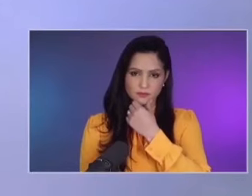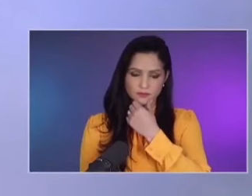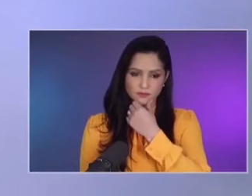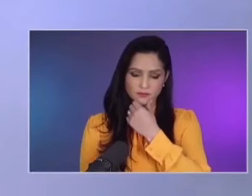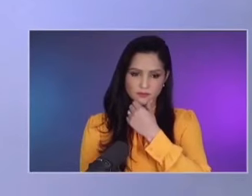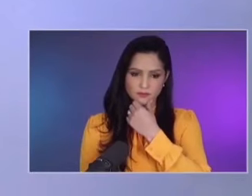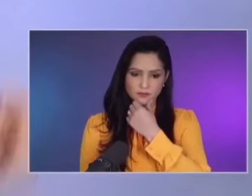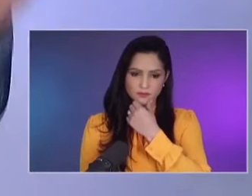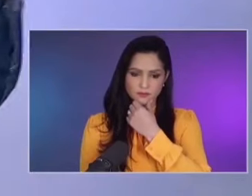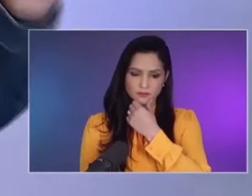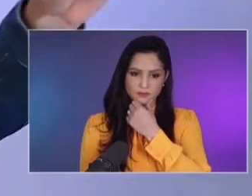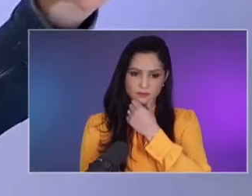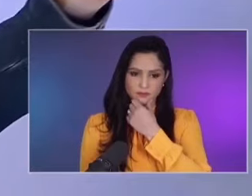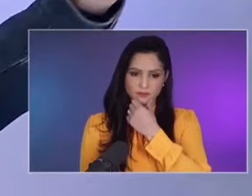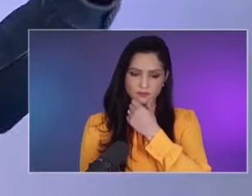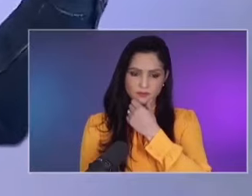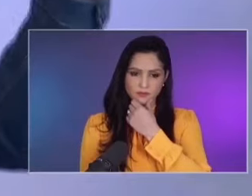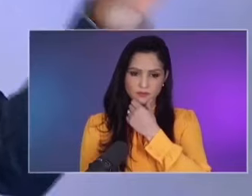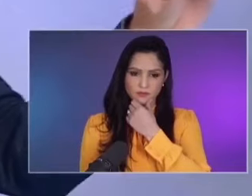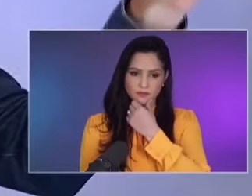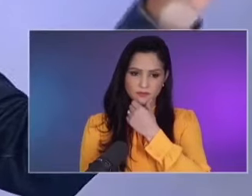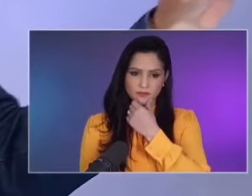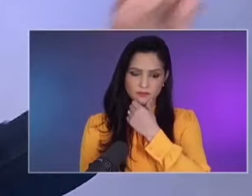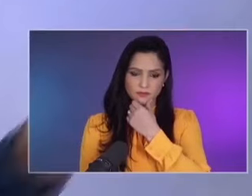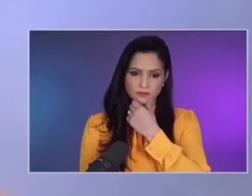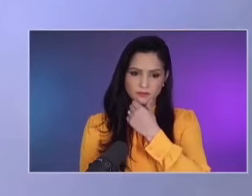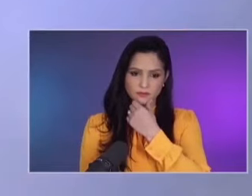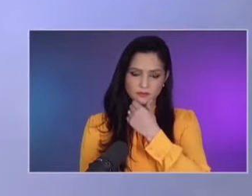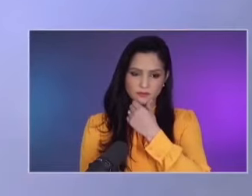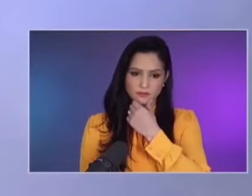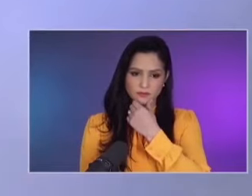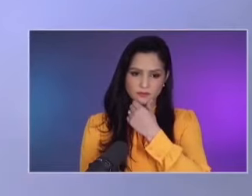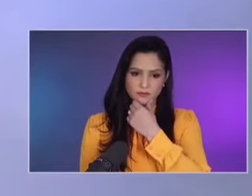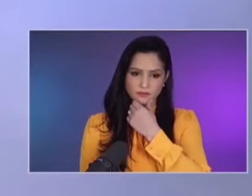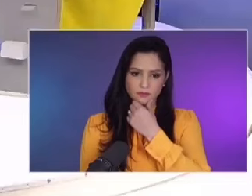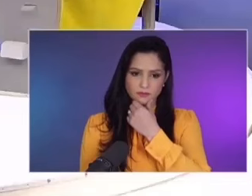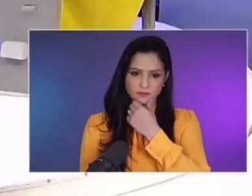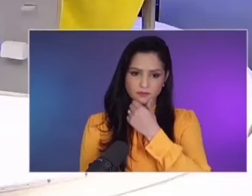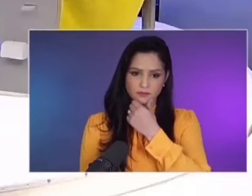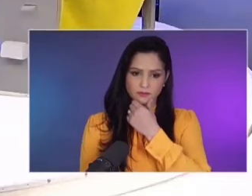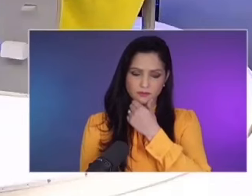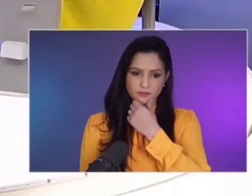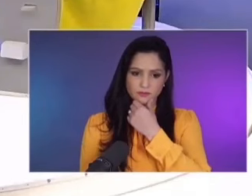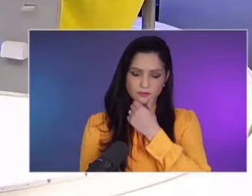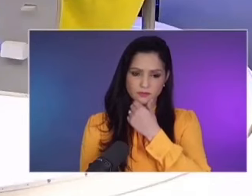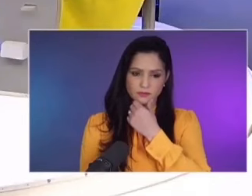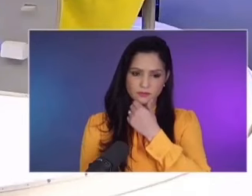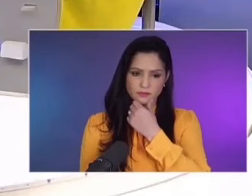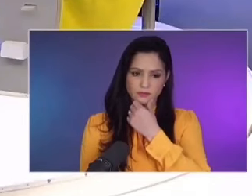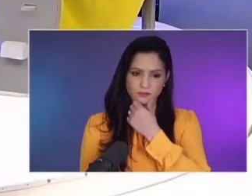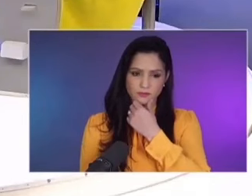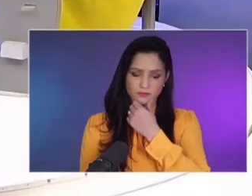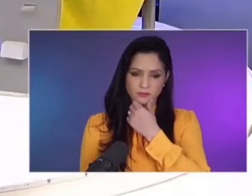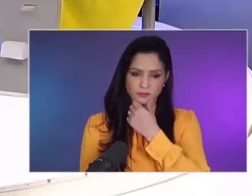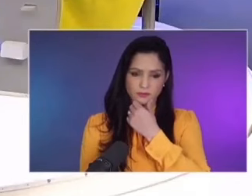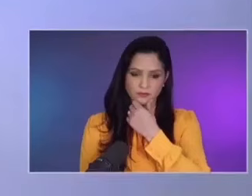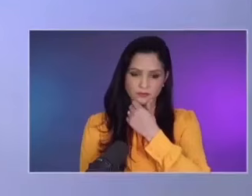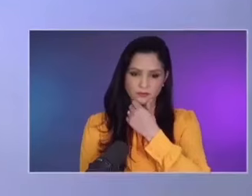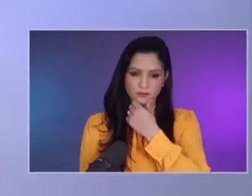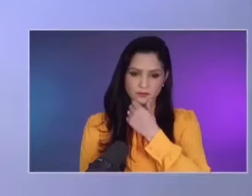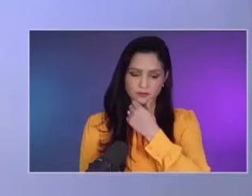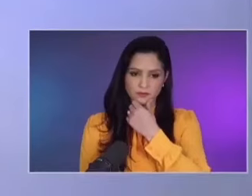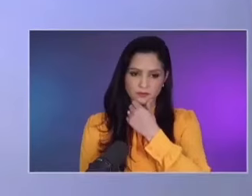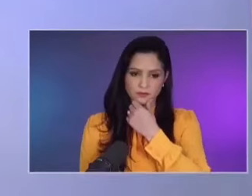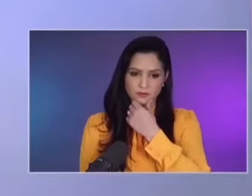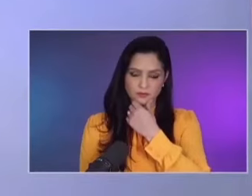125000 pesos el empresario tiene que ganarse 5 millones netos claro 5 millones de pesos netos para un gestor cultural